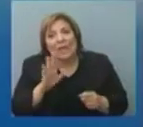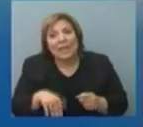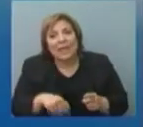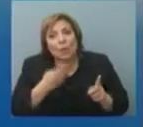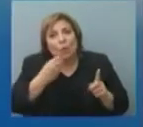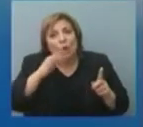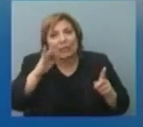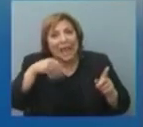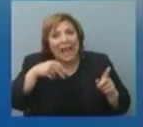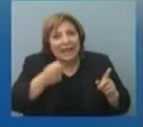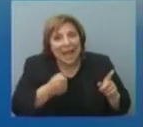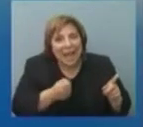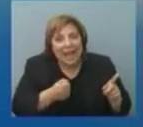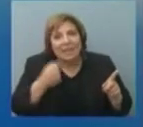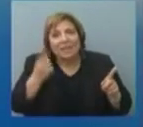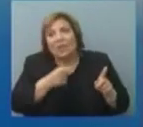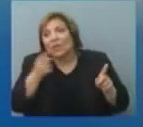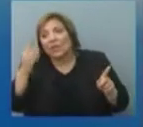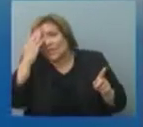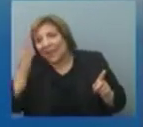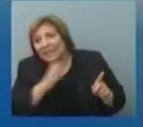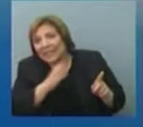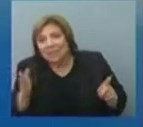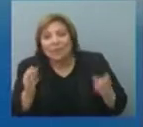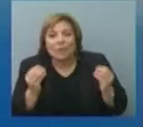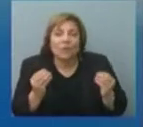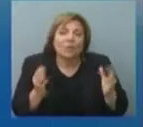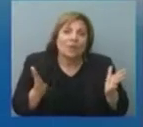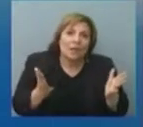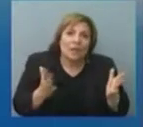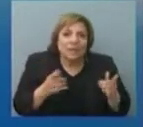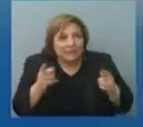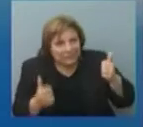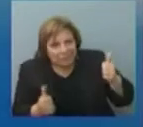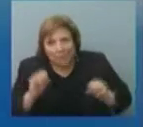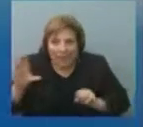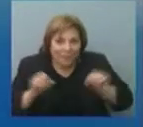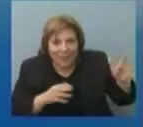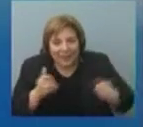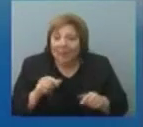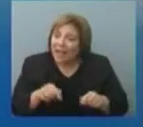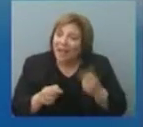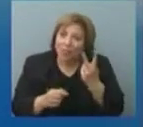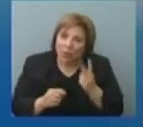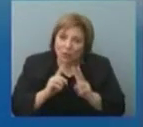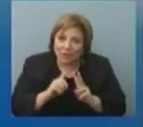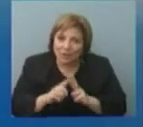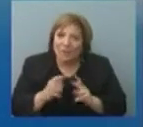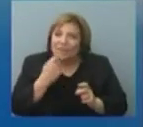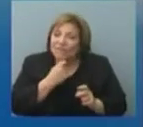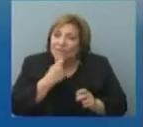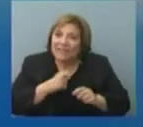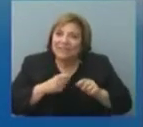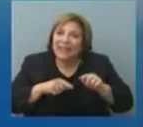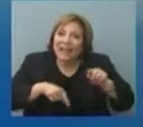que mérito de los candidatos del frente amplio bueno muchas veces pasa eso pero yo acá creo que son las dos cosas verdad hay una falta de gestión